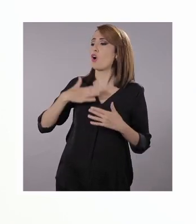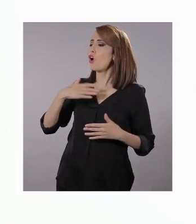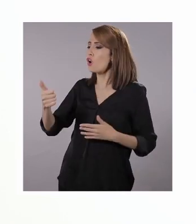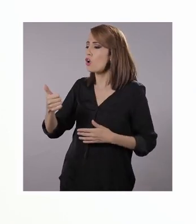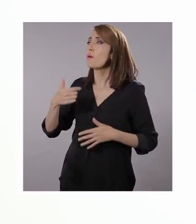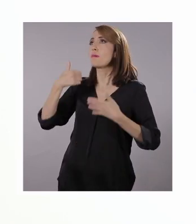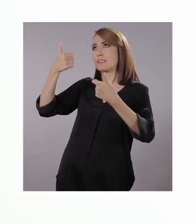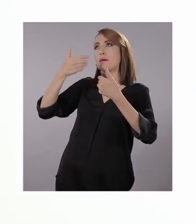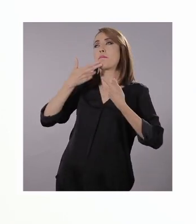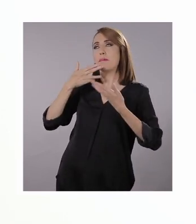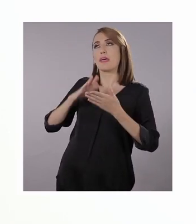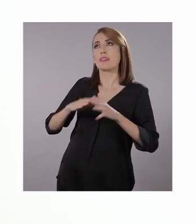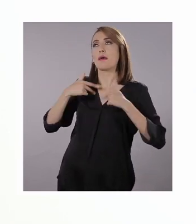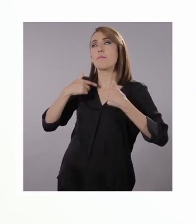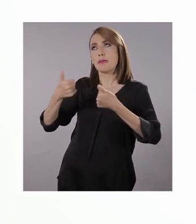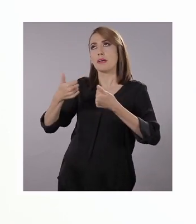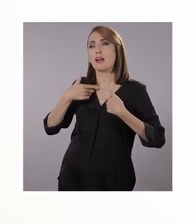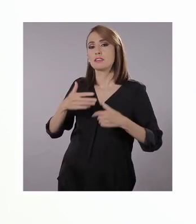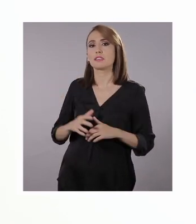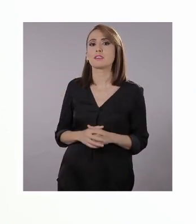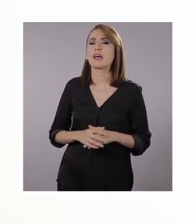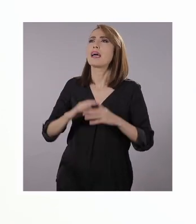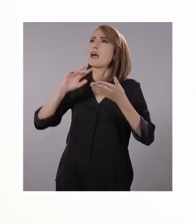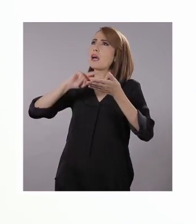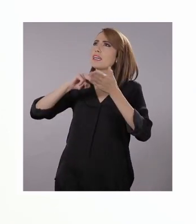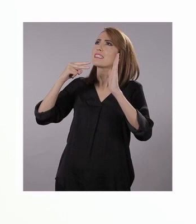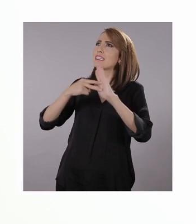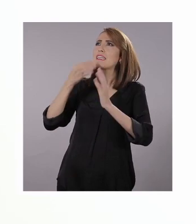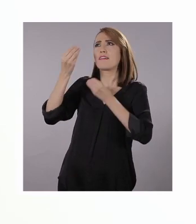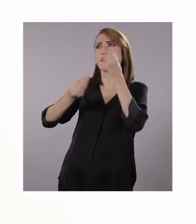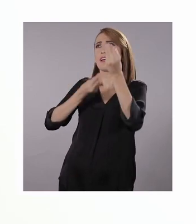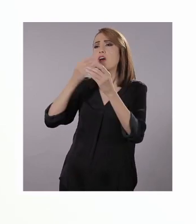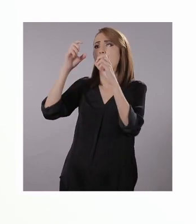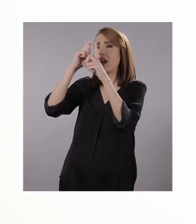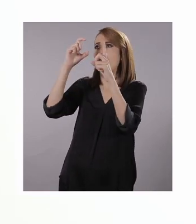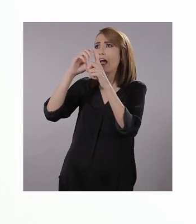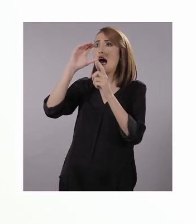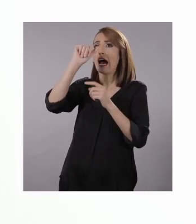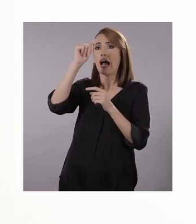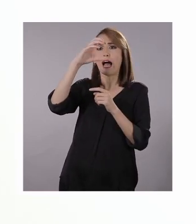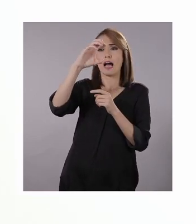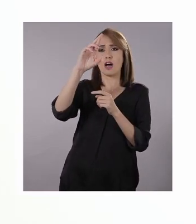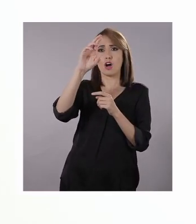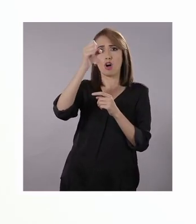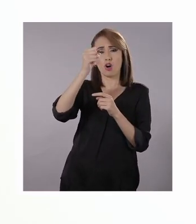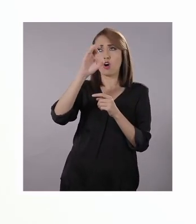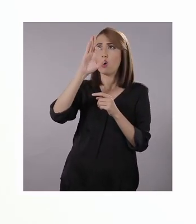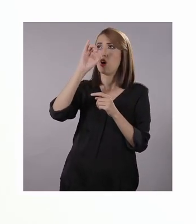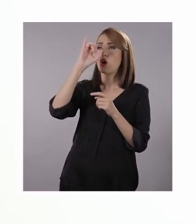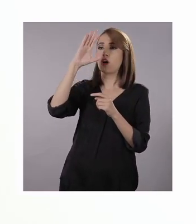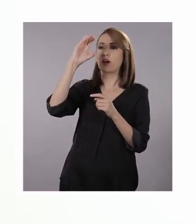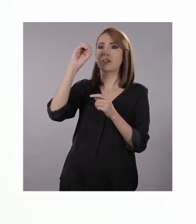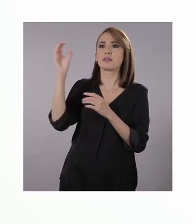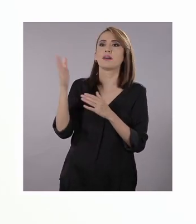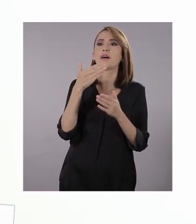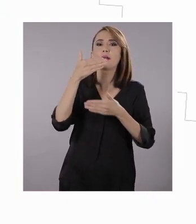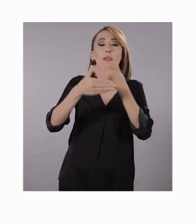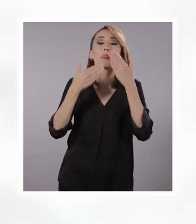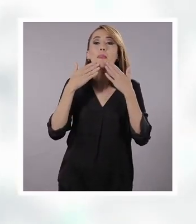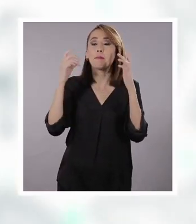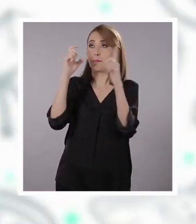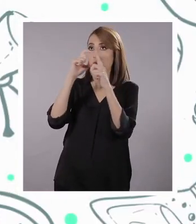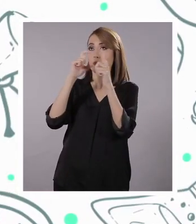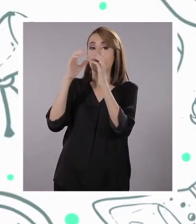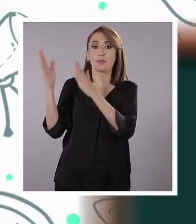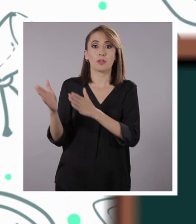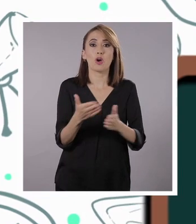estás? Muy bien, gracias. Gracias por preguntar. Espero que tú estés igual. ¿Me puedes ayudar con el concepto de la palabra